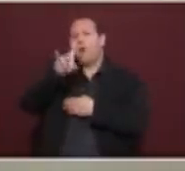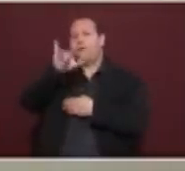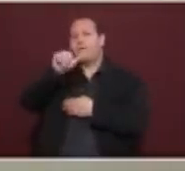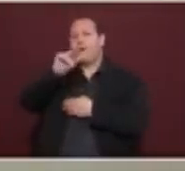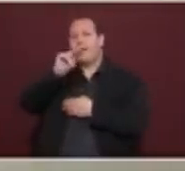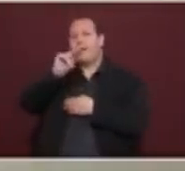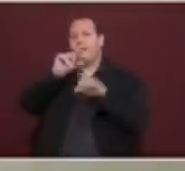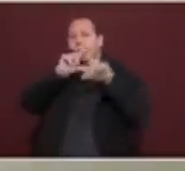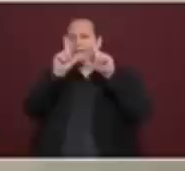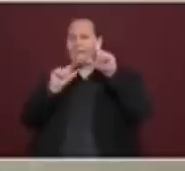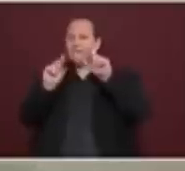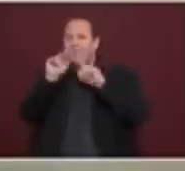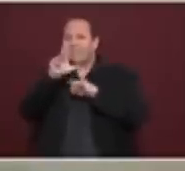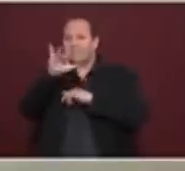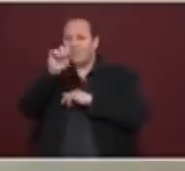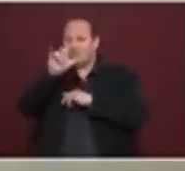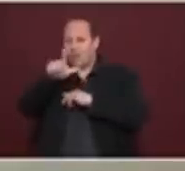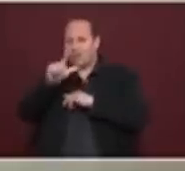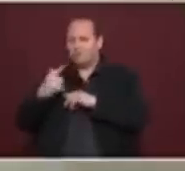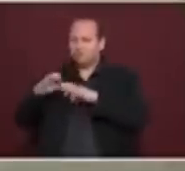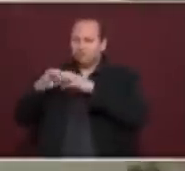y pueden pasar por favor